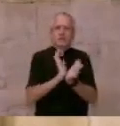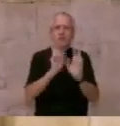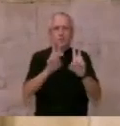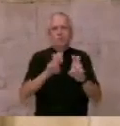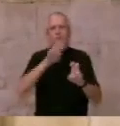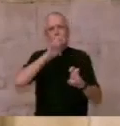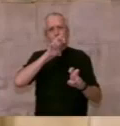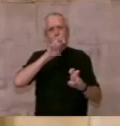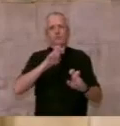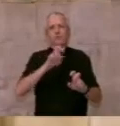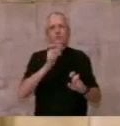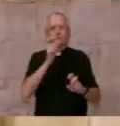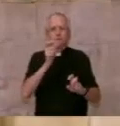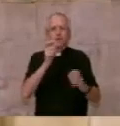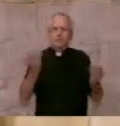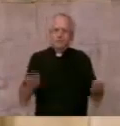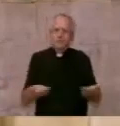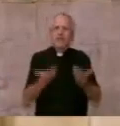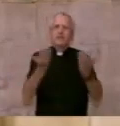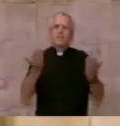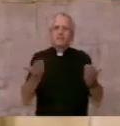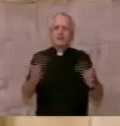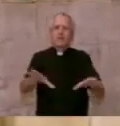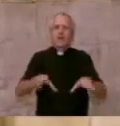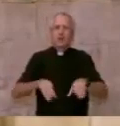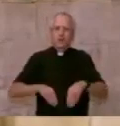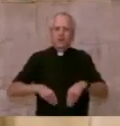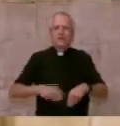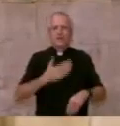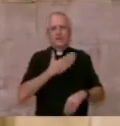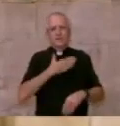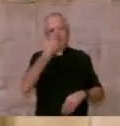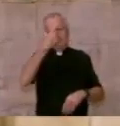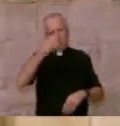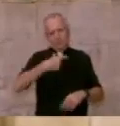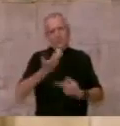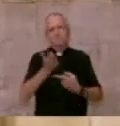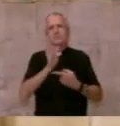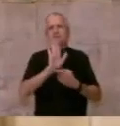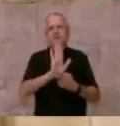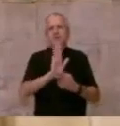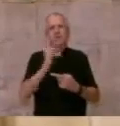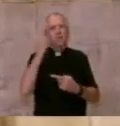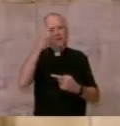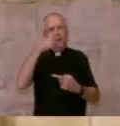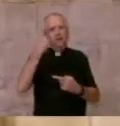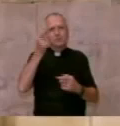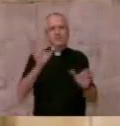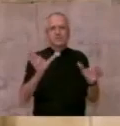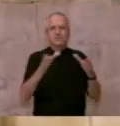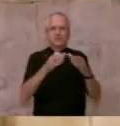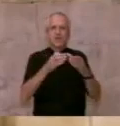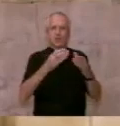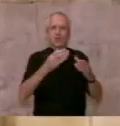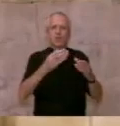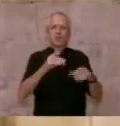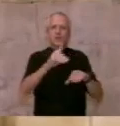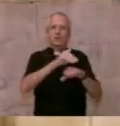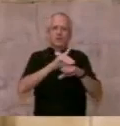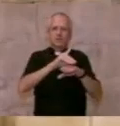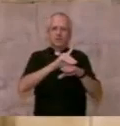En tus cálidas palabras de acogida y bienvenida, nos has presentado el rostro de esta comunidad